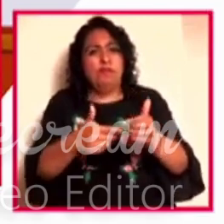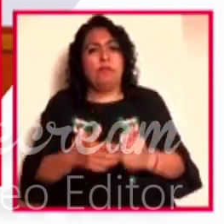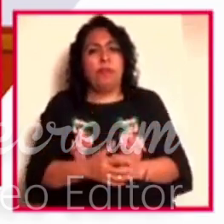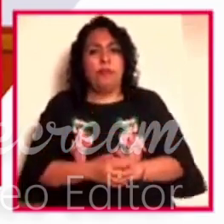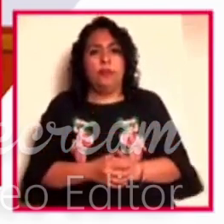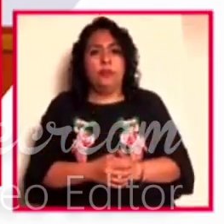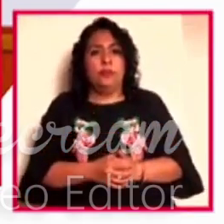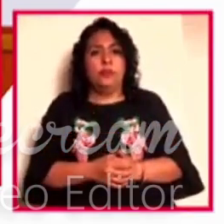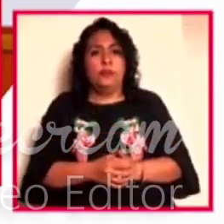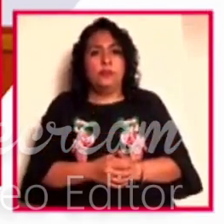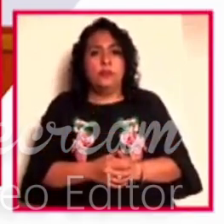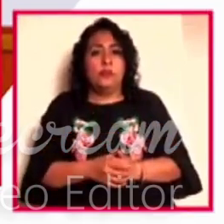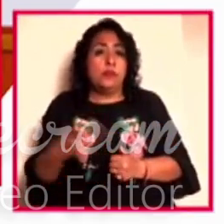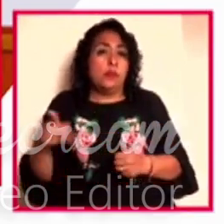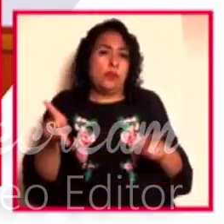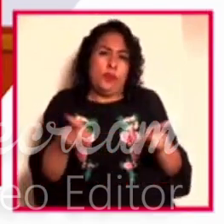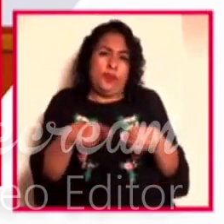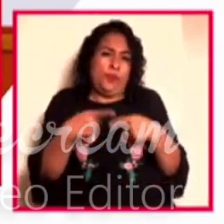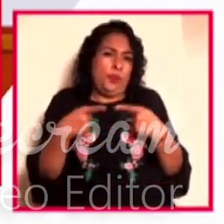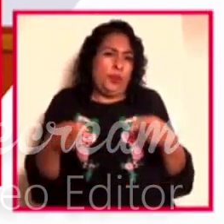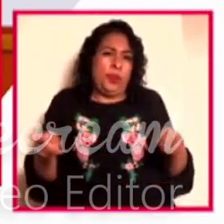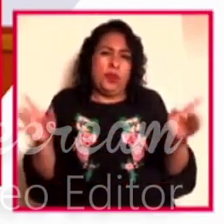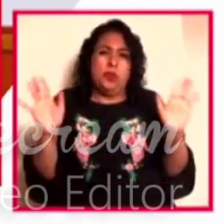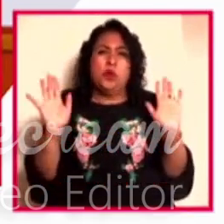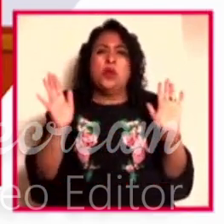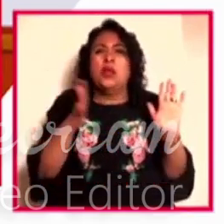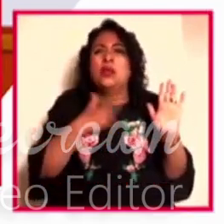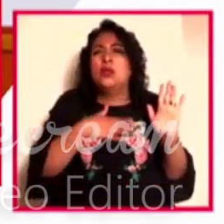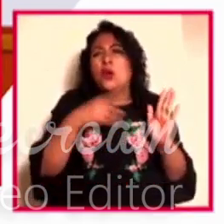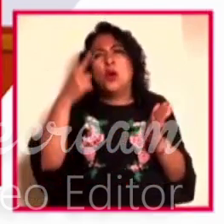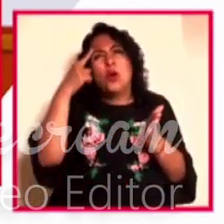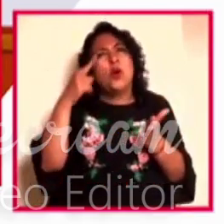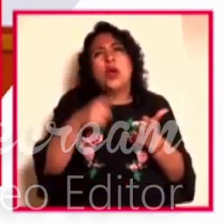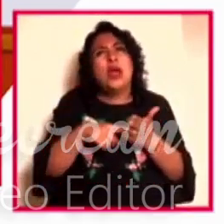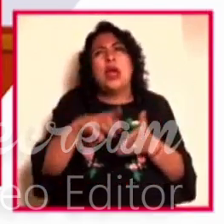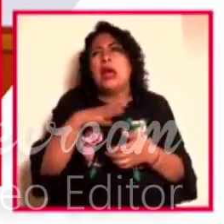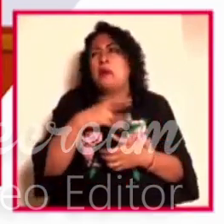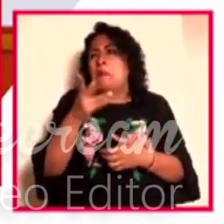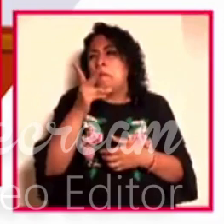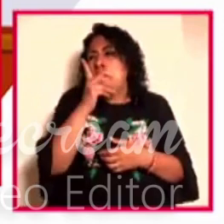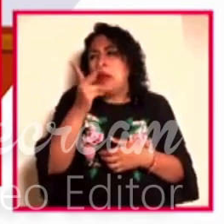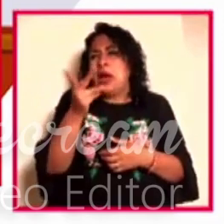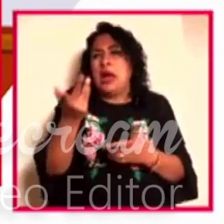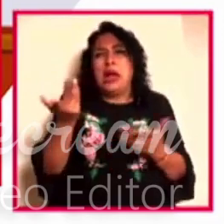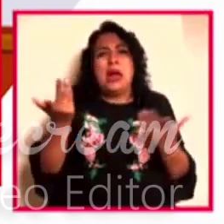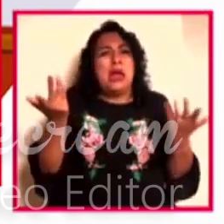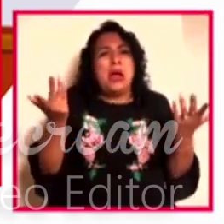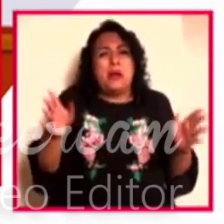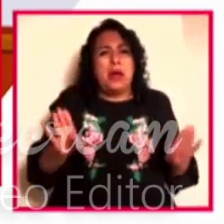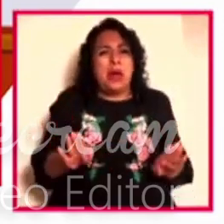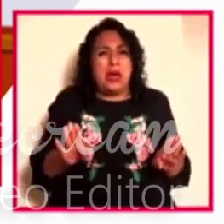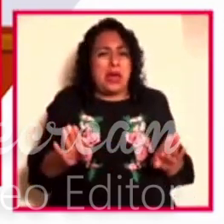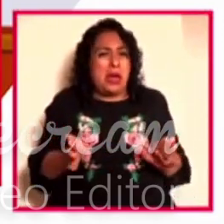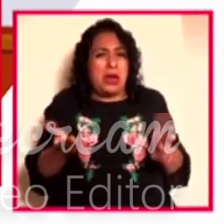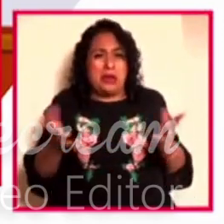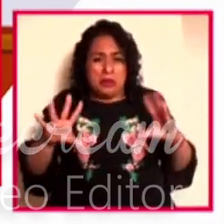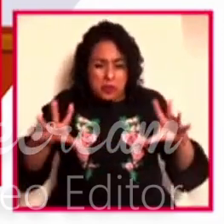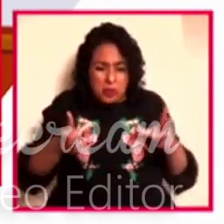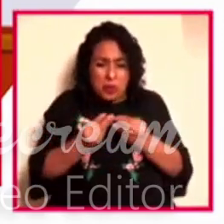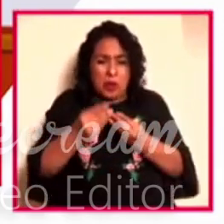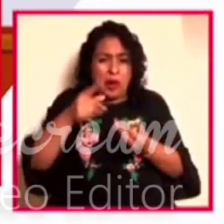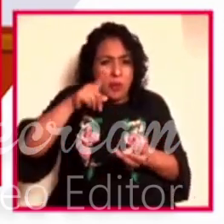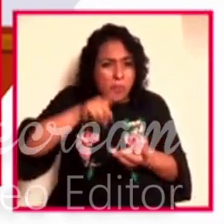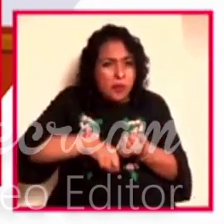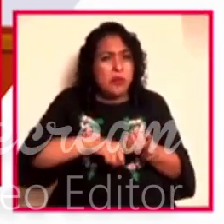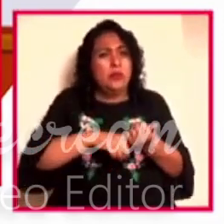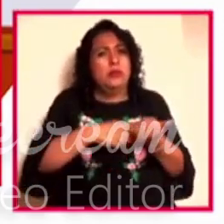Su música en general, yo creo que hay un término que la caracteriza, o sea, que engloba sus